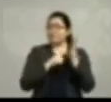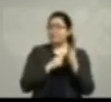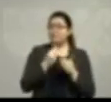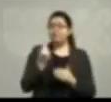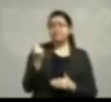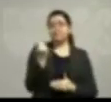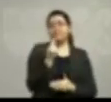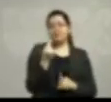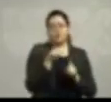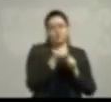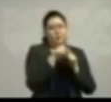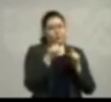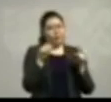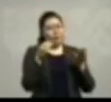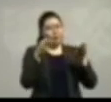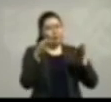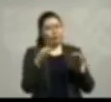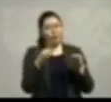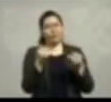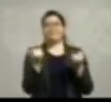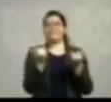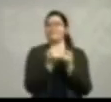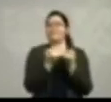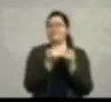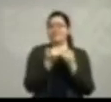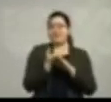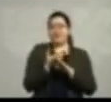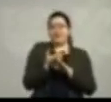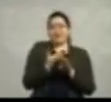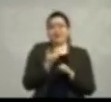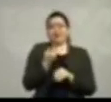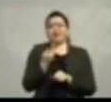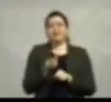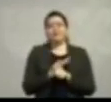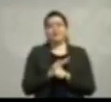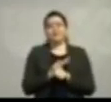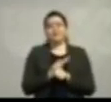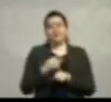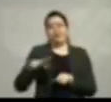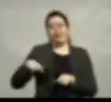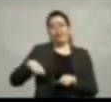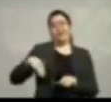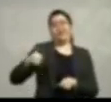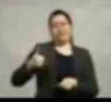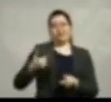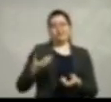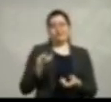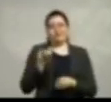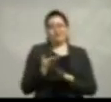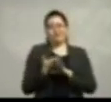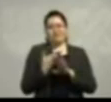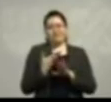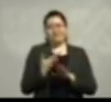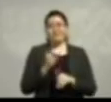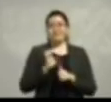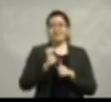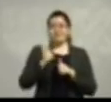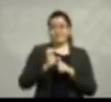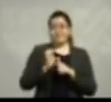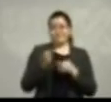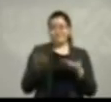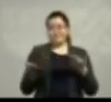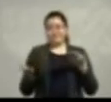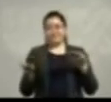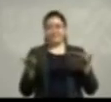cierto orden, y al mismo tiempo, pues, evitar que no haya ningún abuso de este tipo, ¿no? Entonces, en este